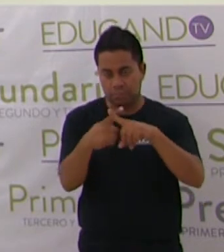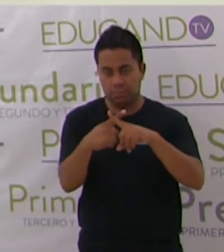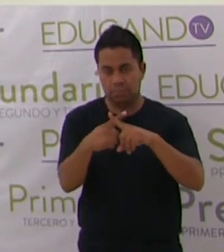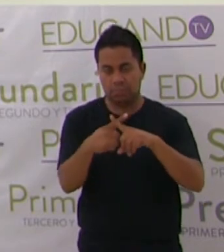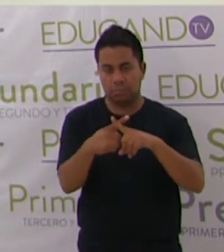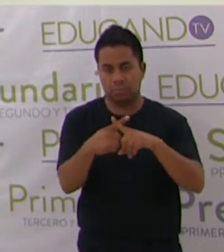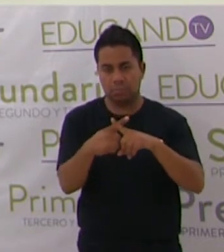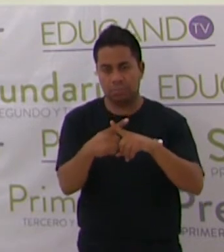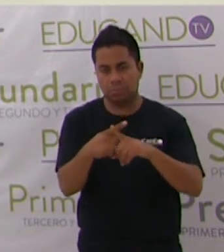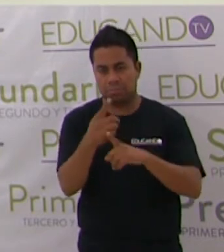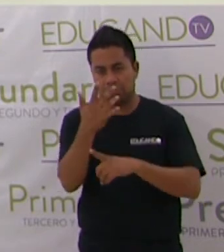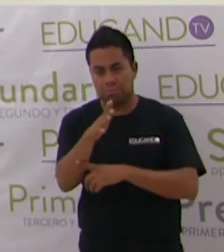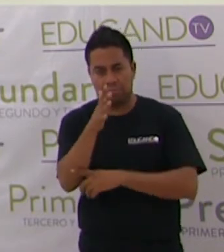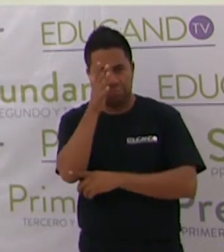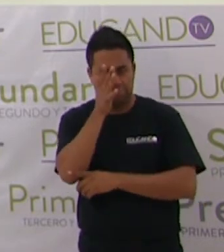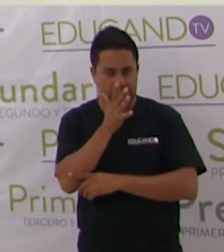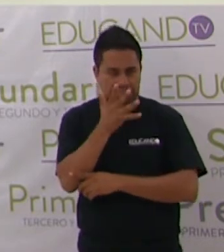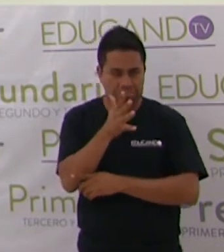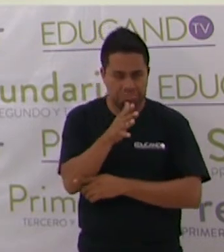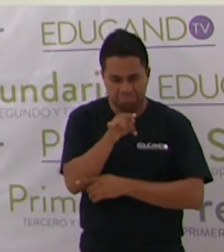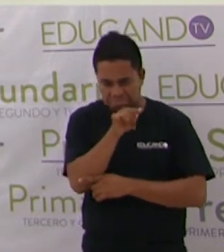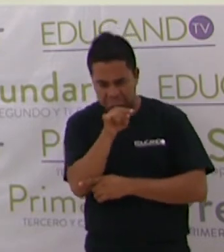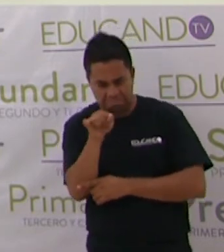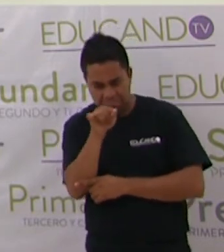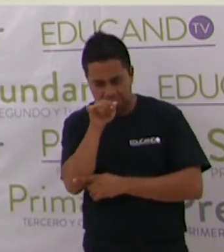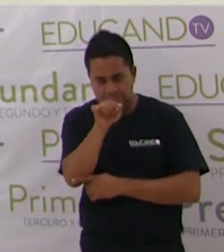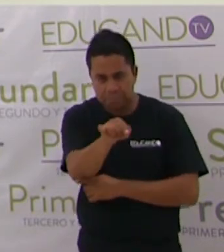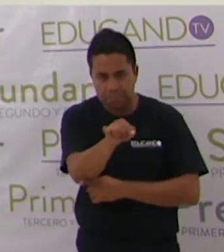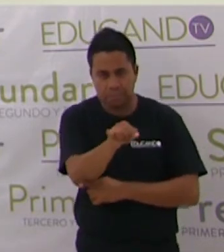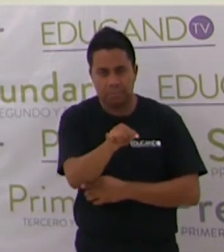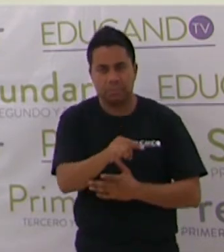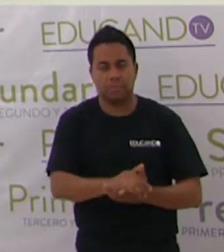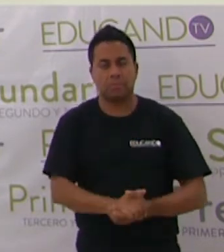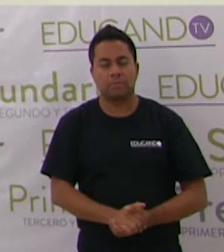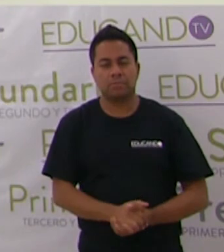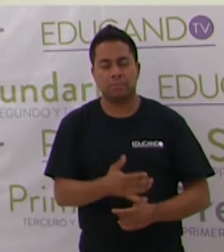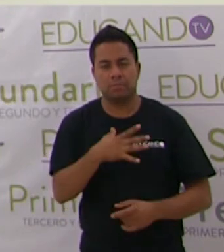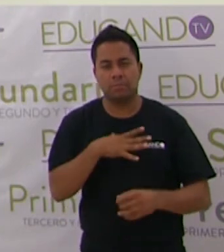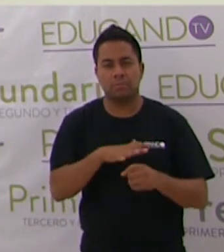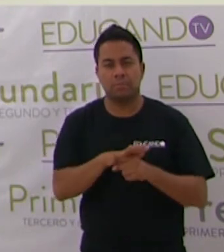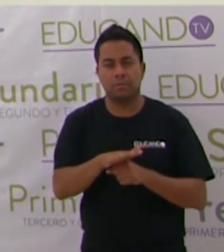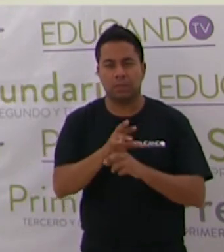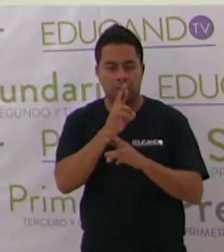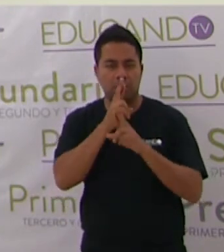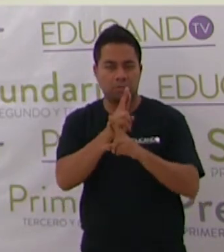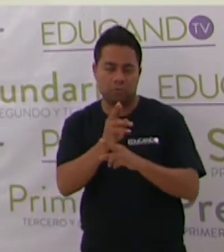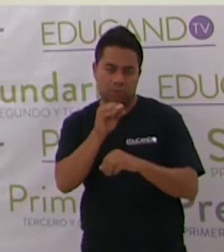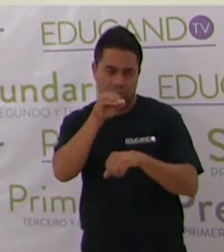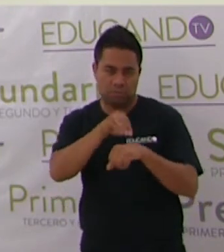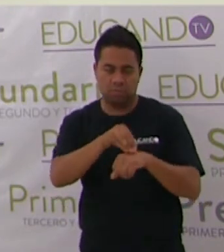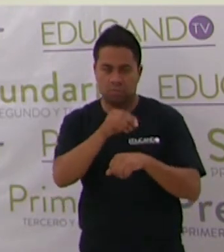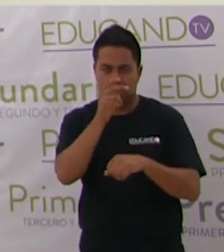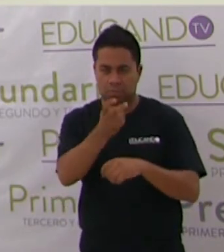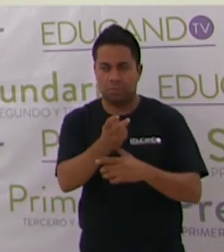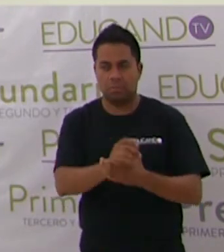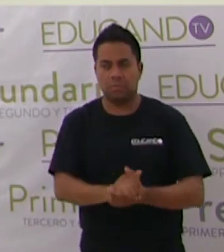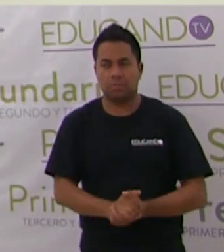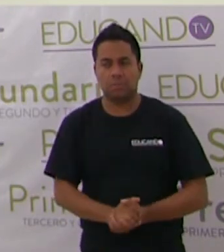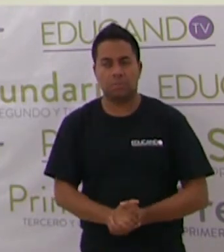10 aproximadamente. Aquí va el resultado.